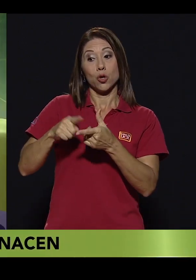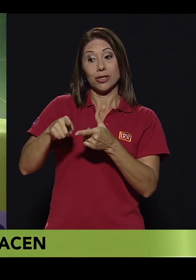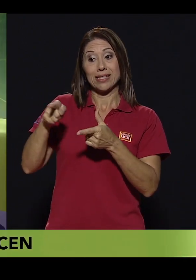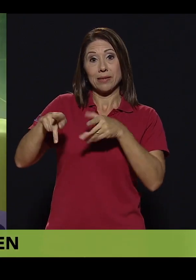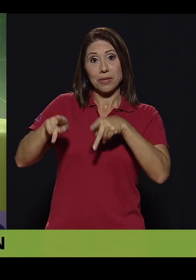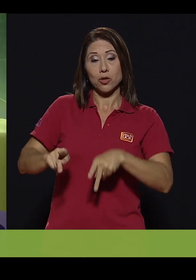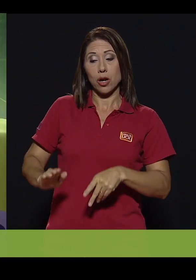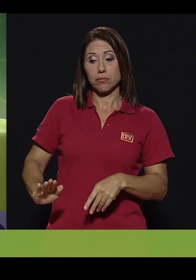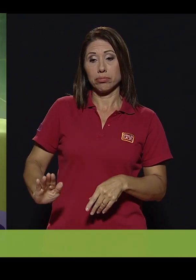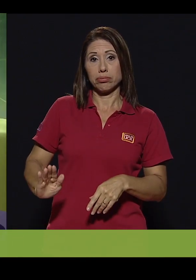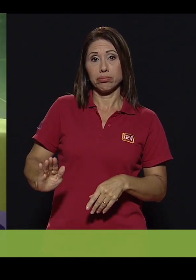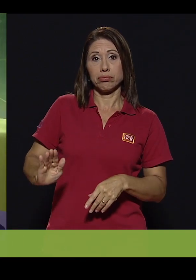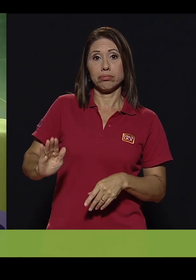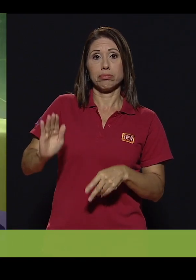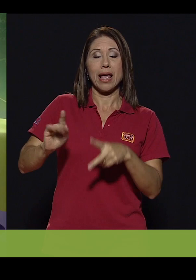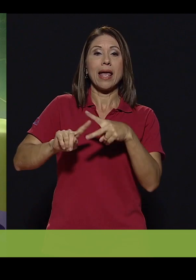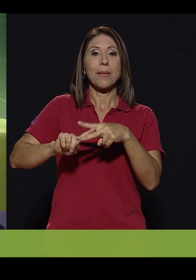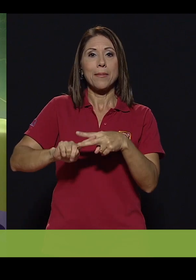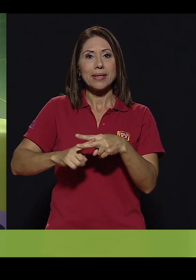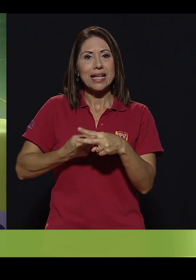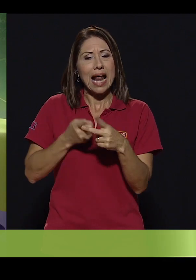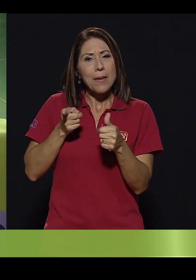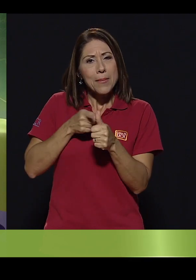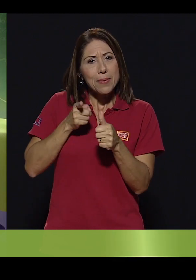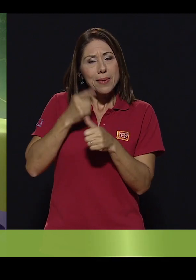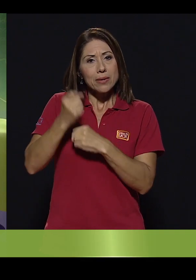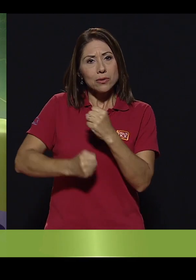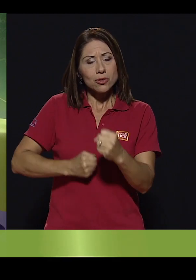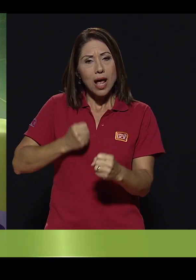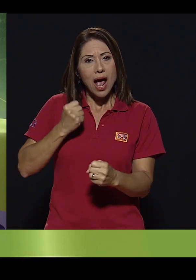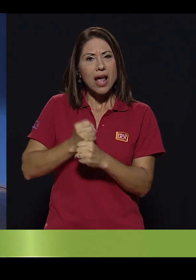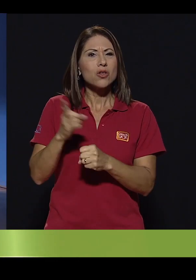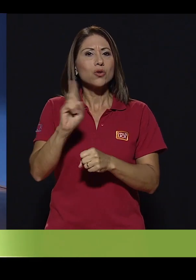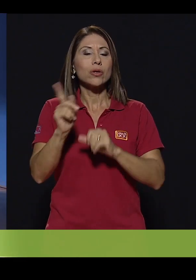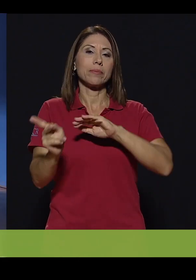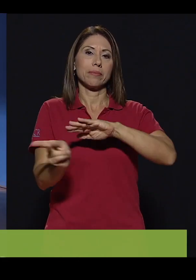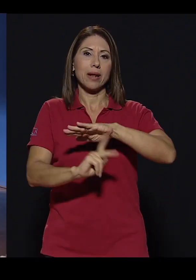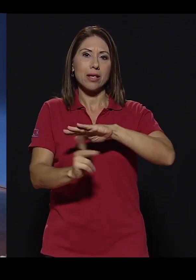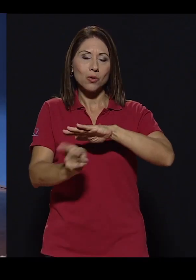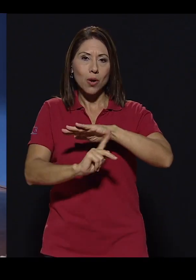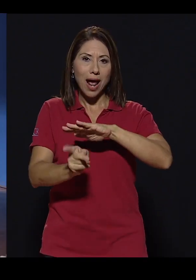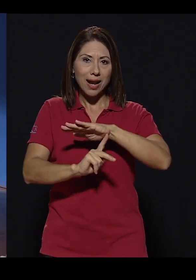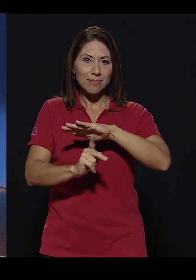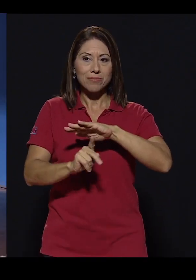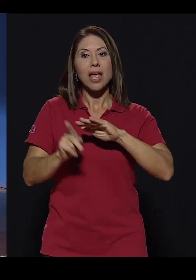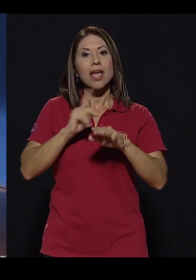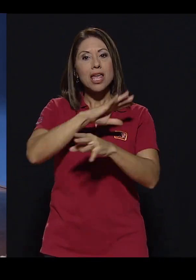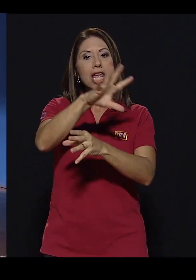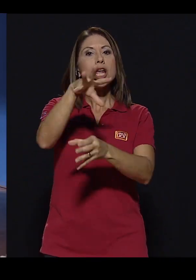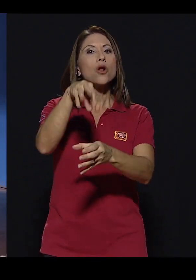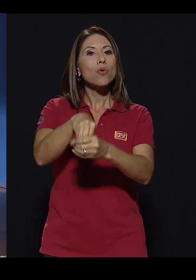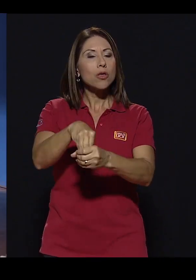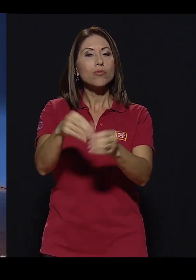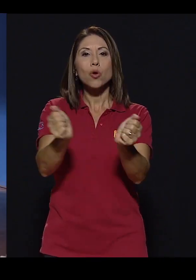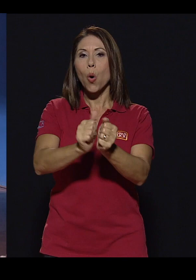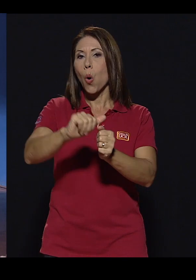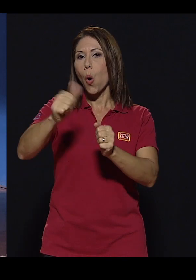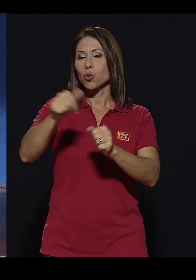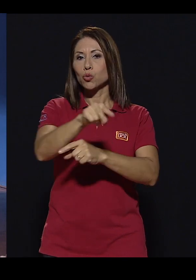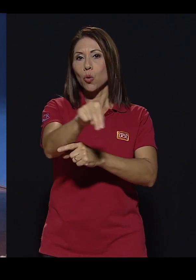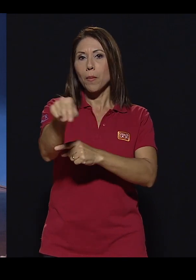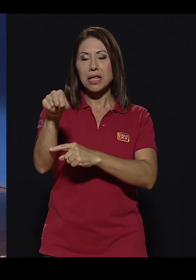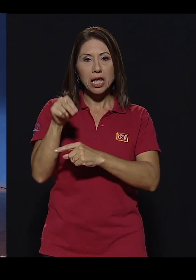va creciendo empezará con sus primeros pasos sus primeros años en el preescolar incluido con el resto de sus